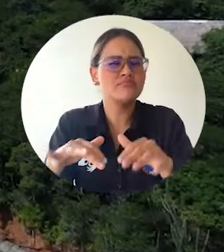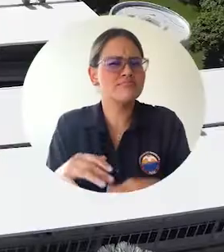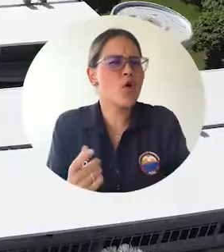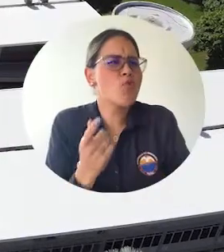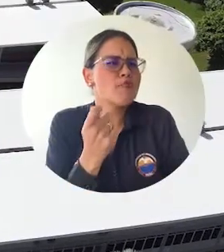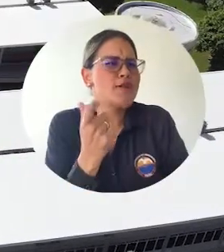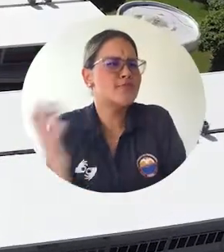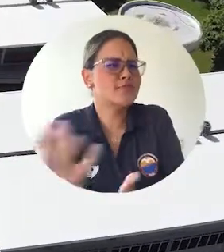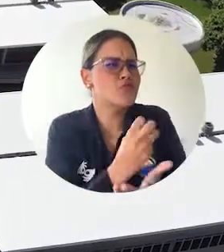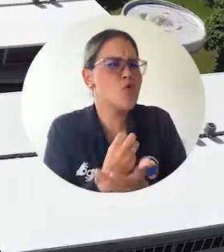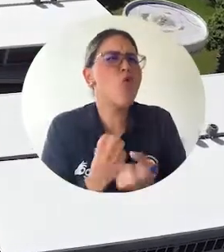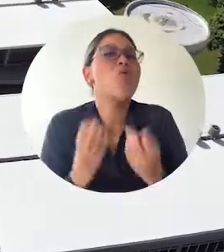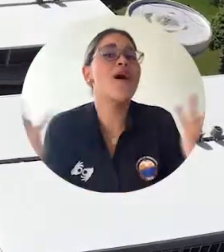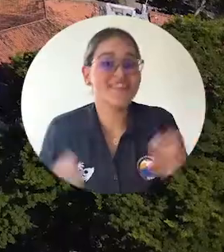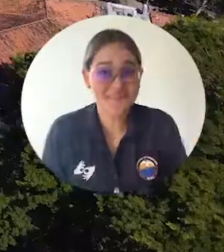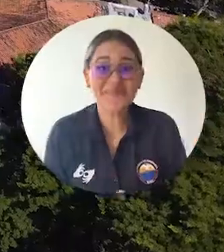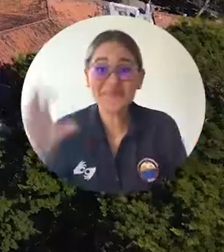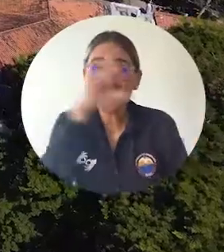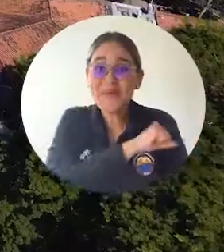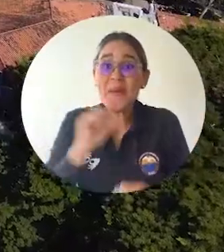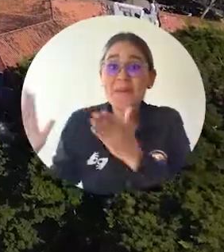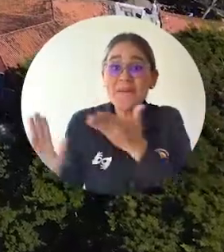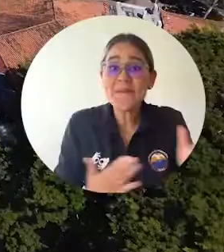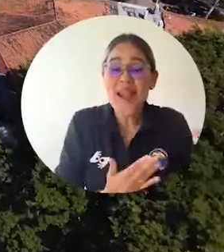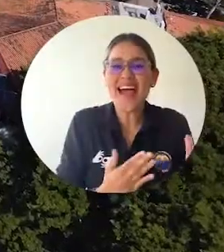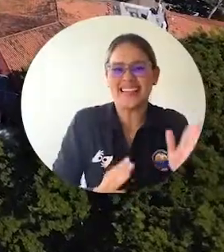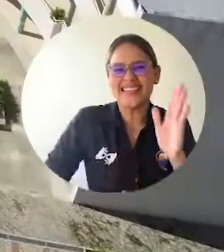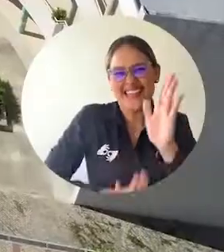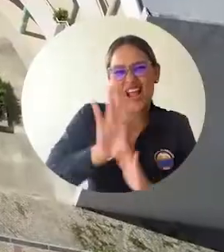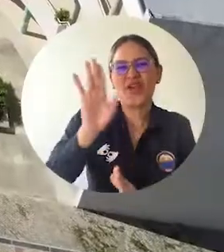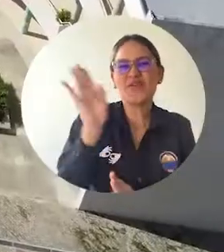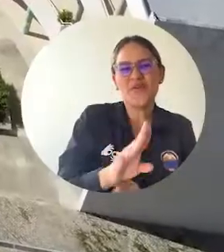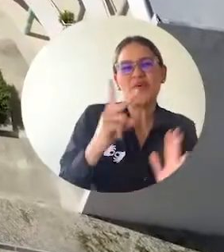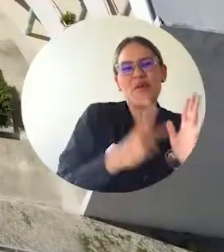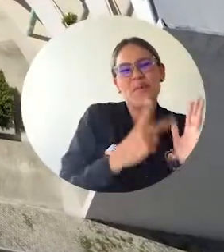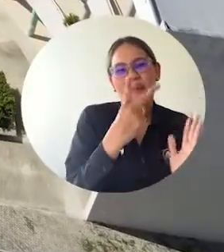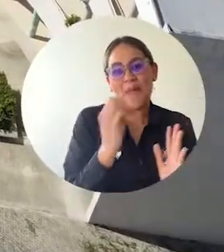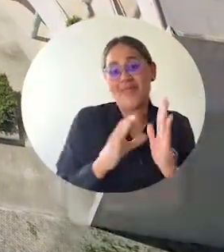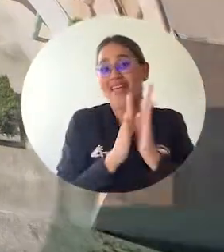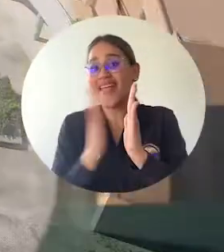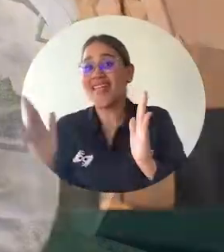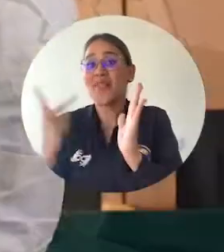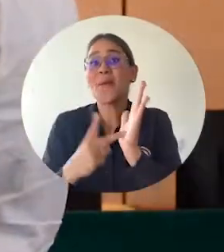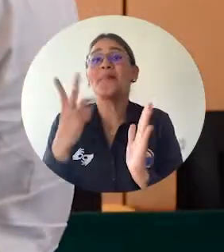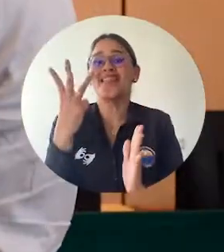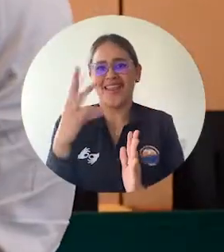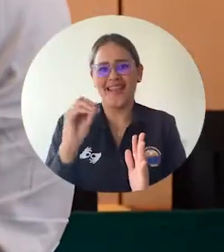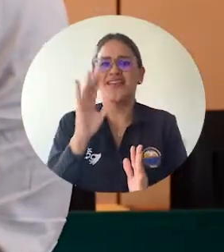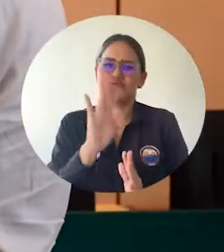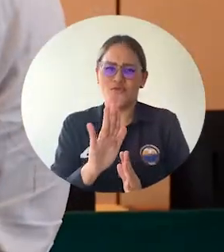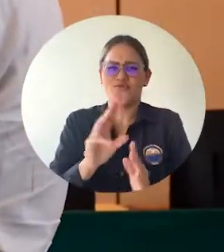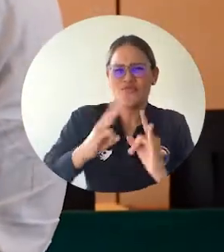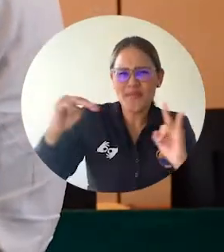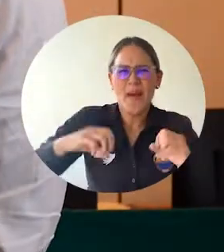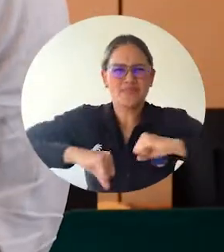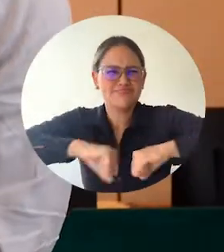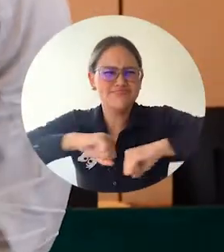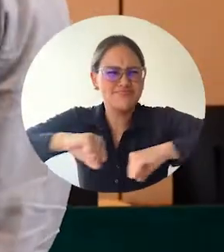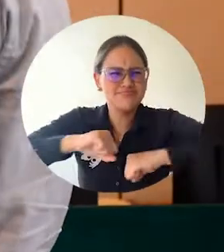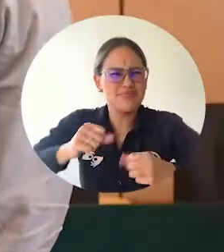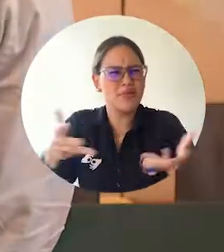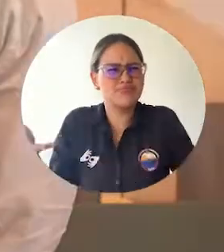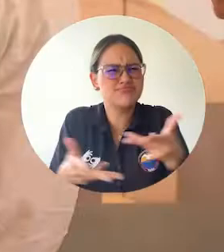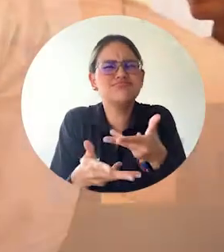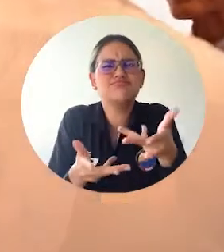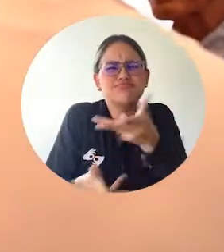temporada. Cumpliendo con los propósitos planteados en el Plan de Desarrollo Universitario 2020-2030, Unimagdalena sigue fortaleciendo sus alianzas